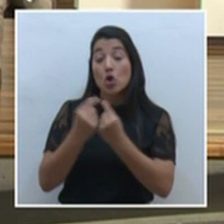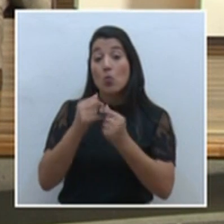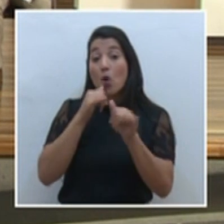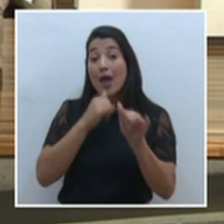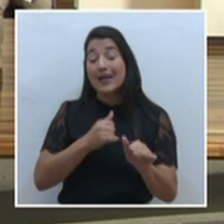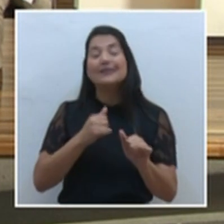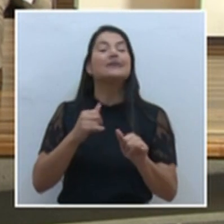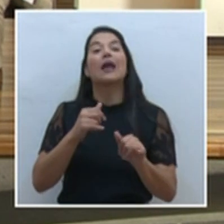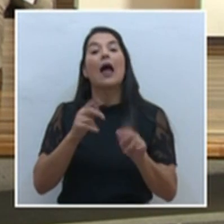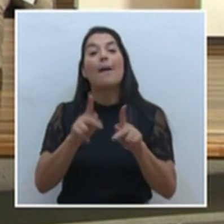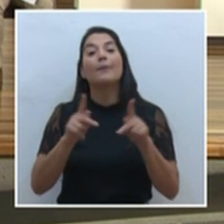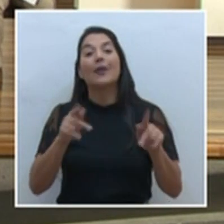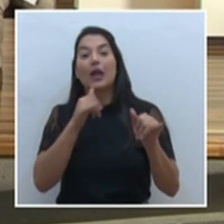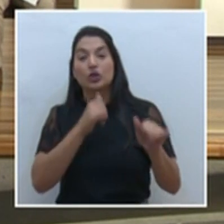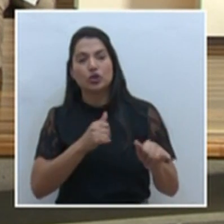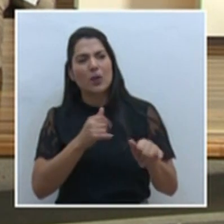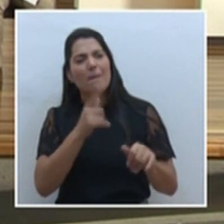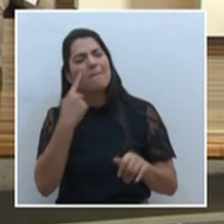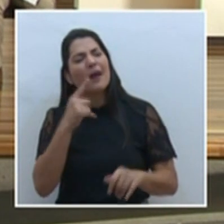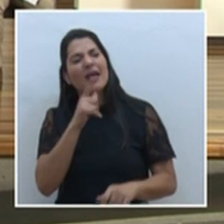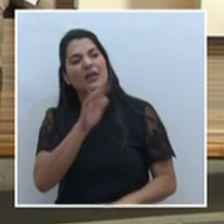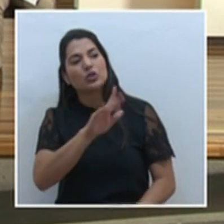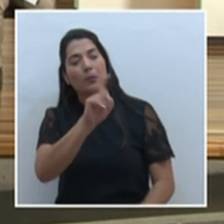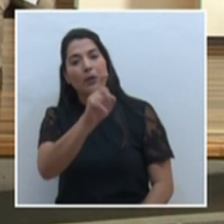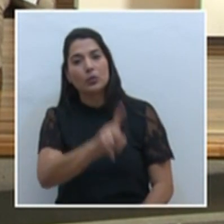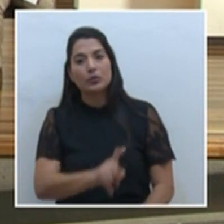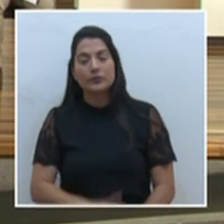nos indica hacia quién va dirigida su consulta.